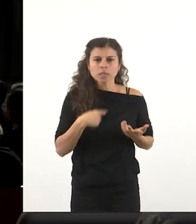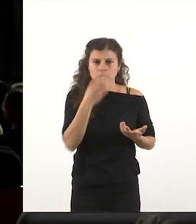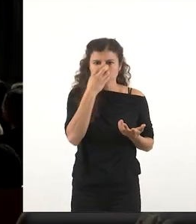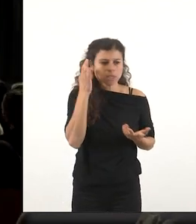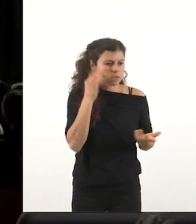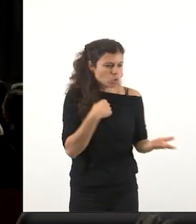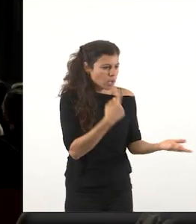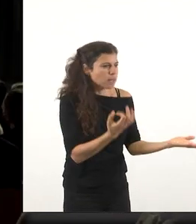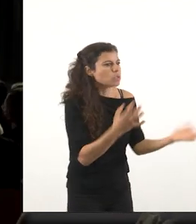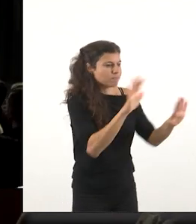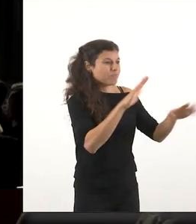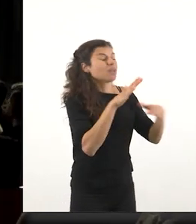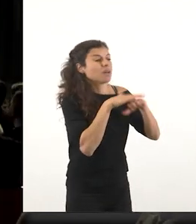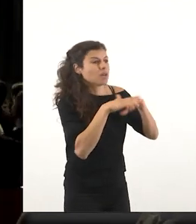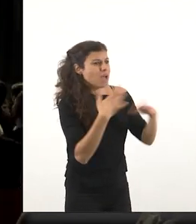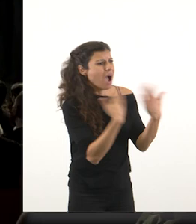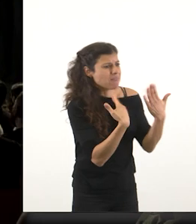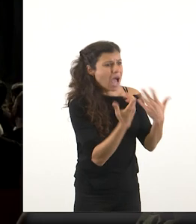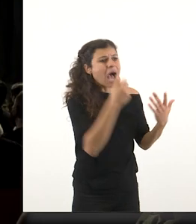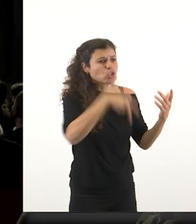ahora, Antonio. Antonio, ¿podemos hablar?